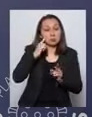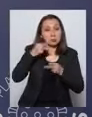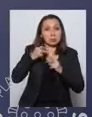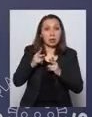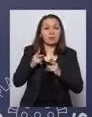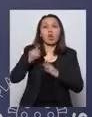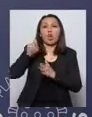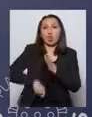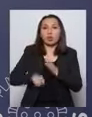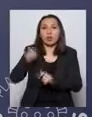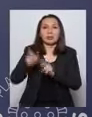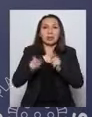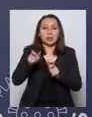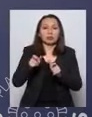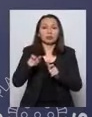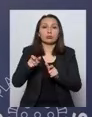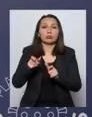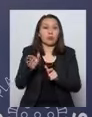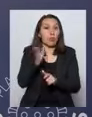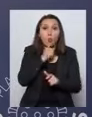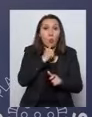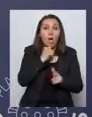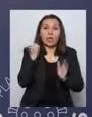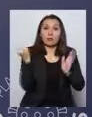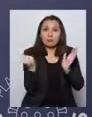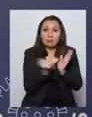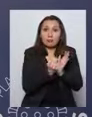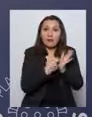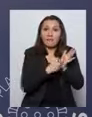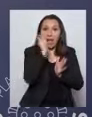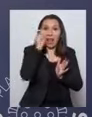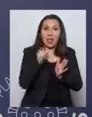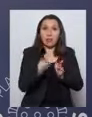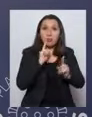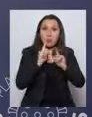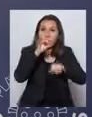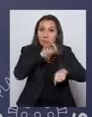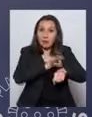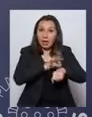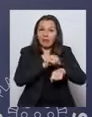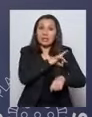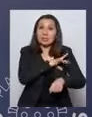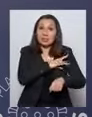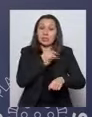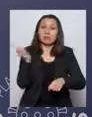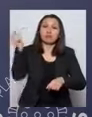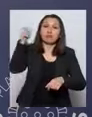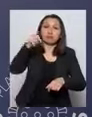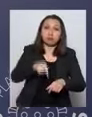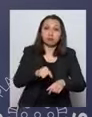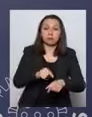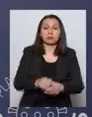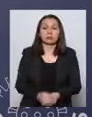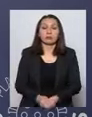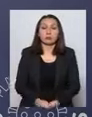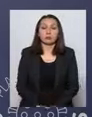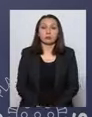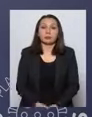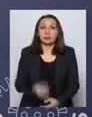usted señala contratar personas que no tengan esta certificación para para trabajar en este caso particular como médicos